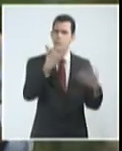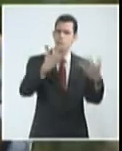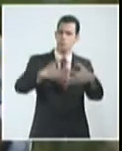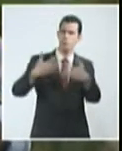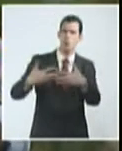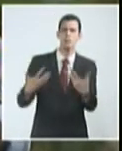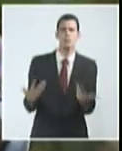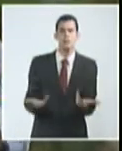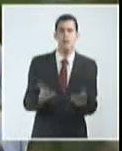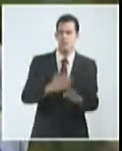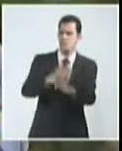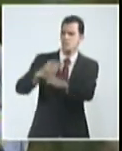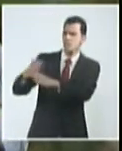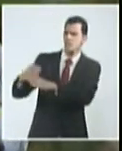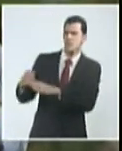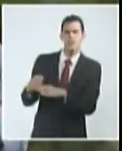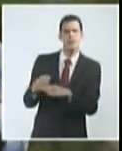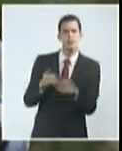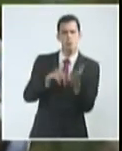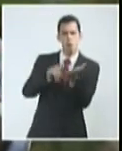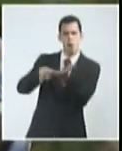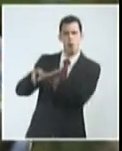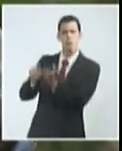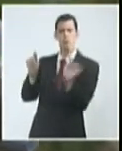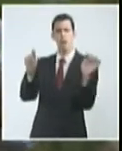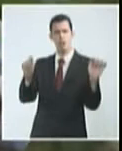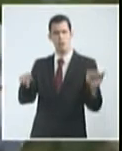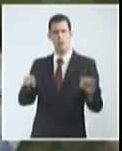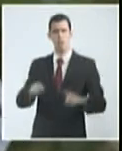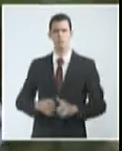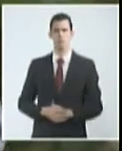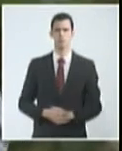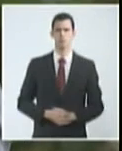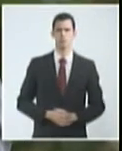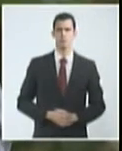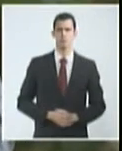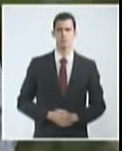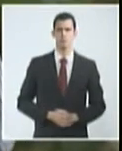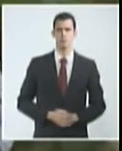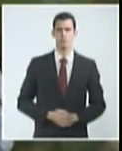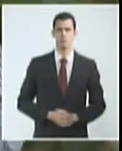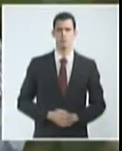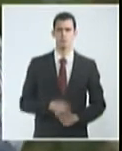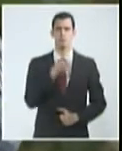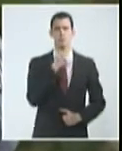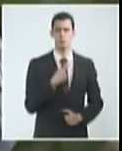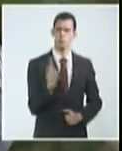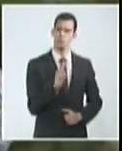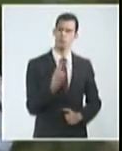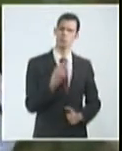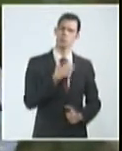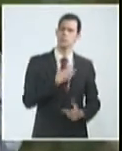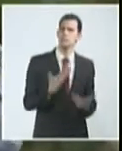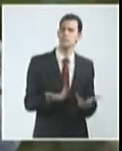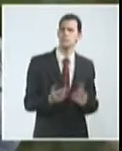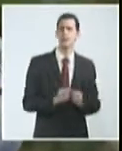temas. Eso también abre potencialidades. El hecho de que tengamos juristas,